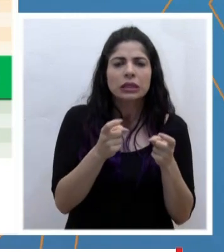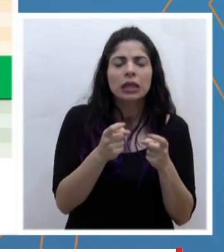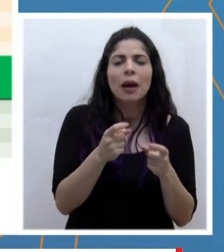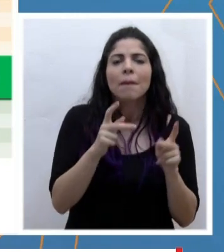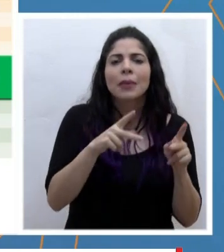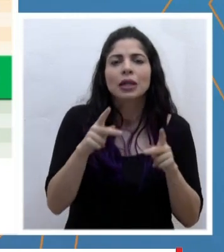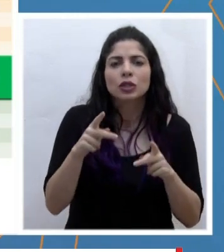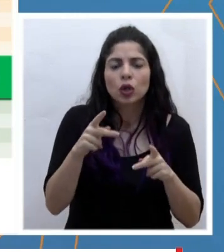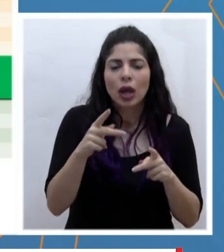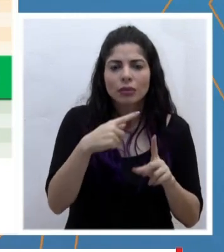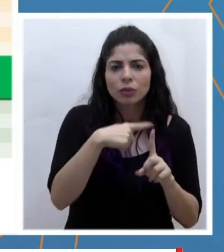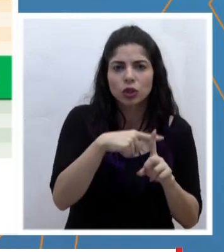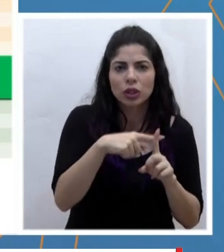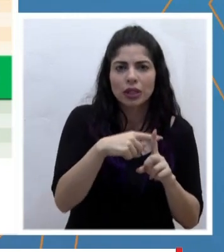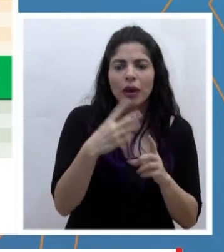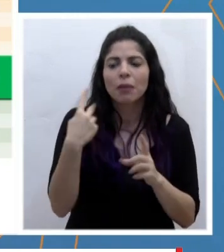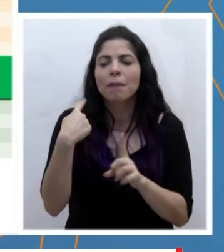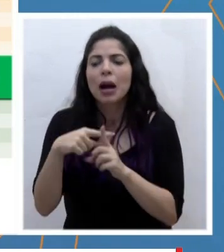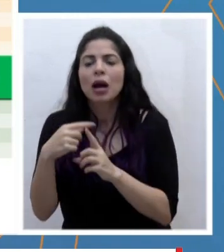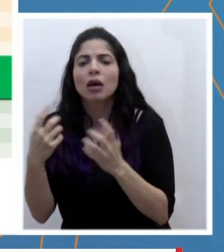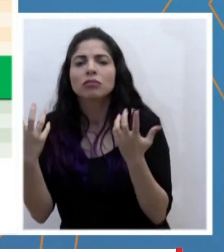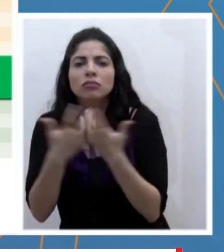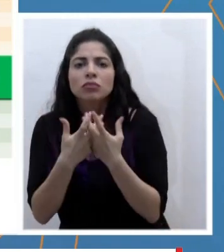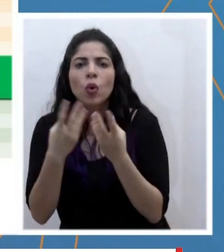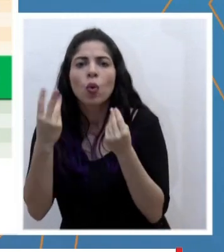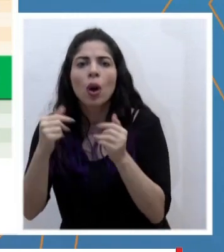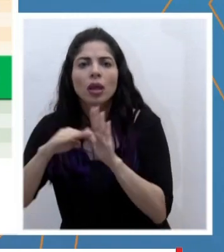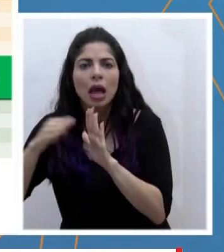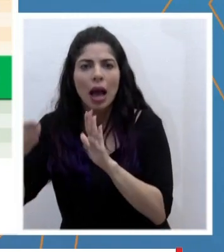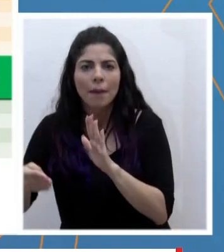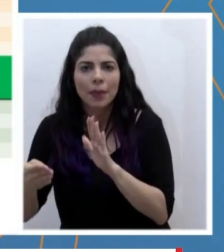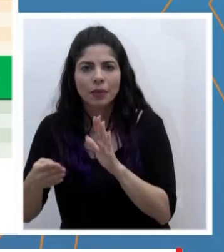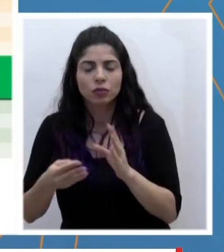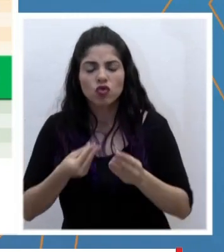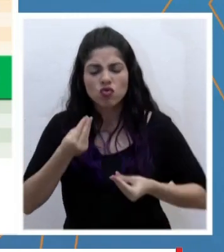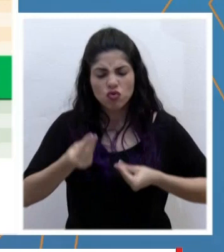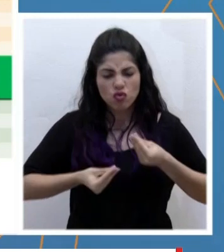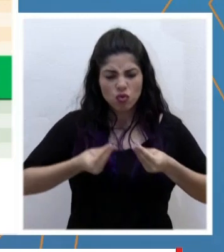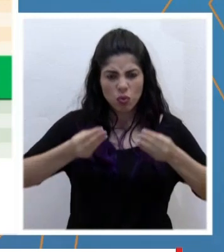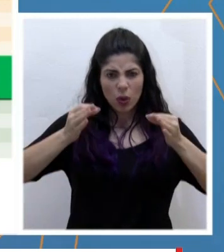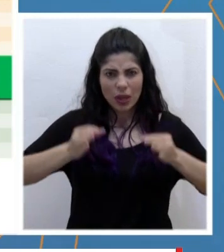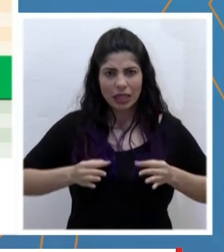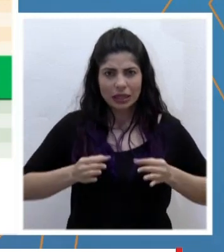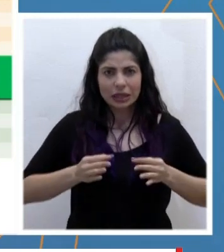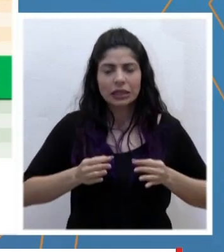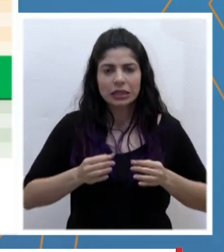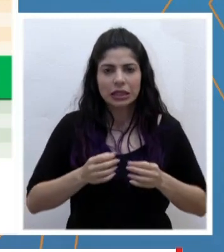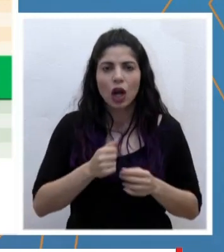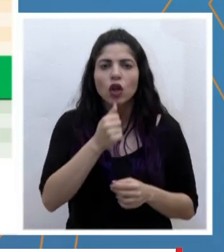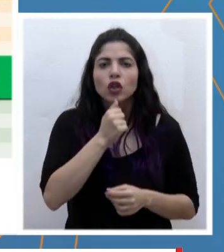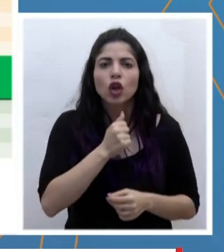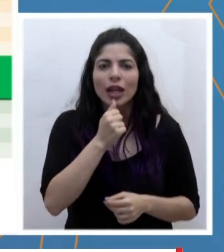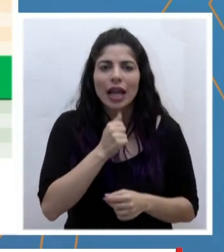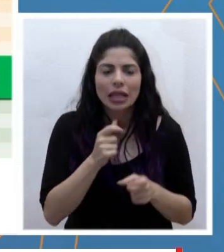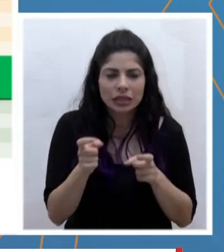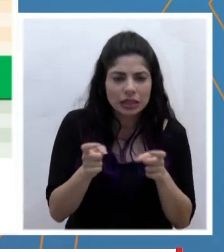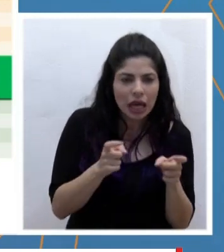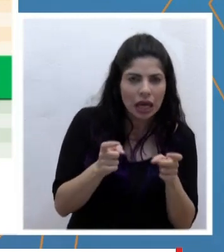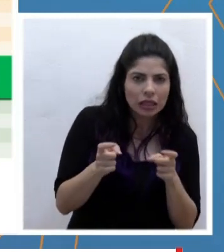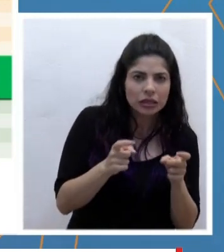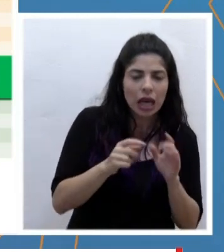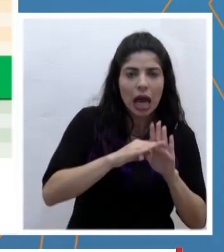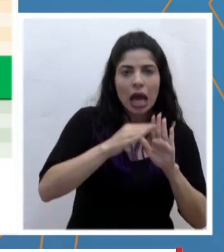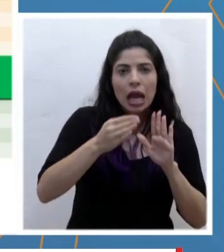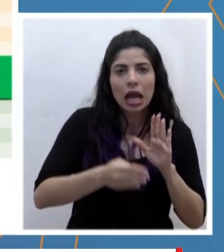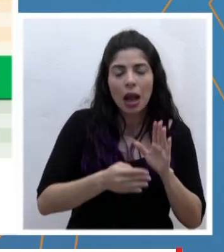la capacidad de camas. Un indicador fundamental para la toma de decisiones es la tolerancia de los casos positivos y la capacidad de camas